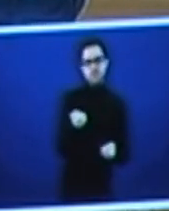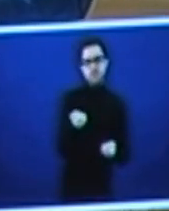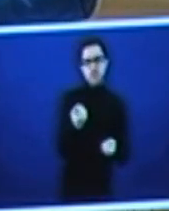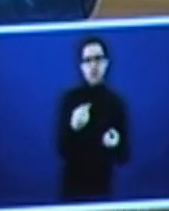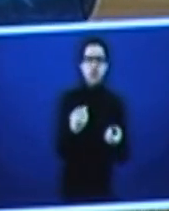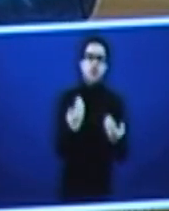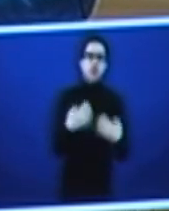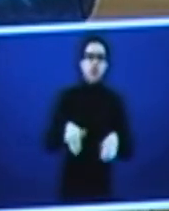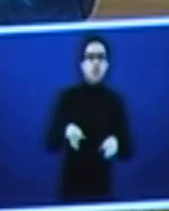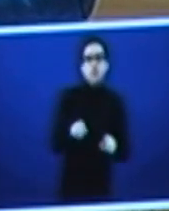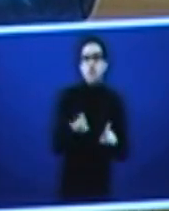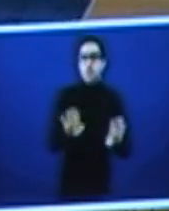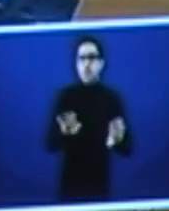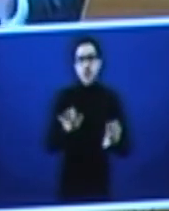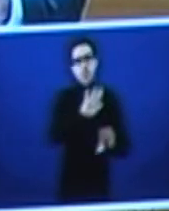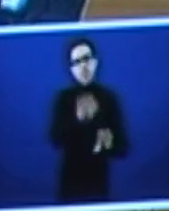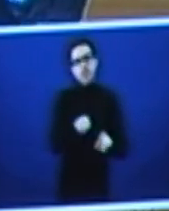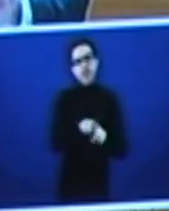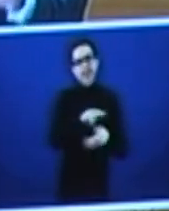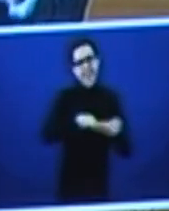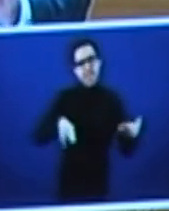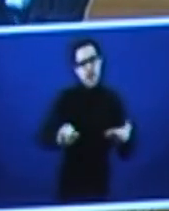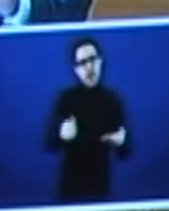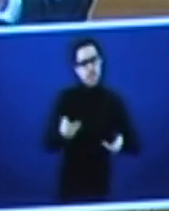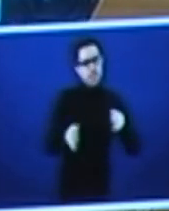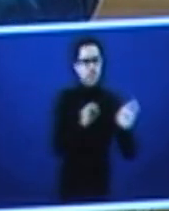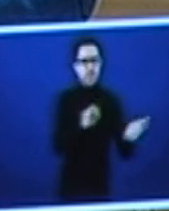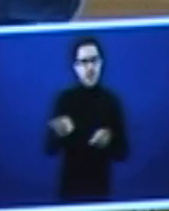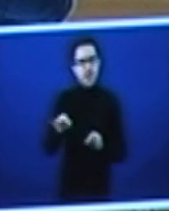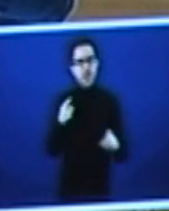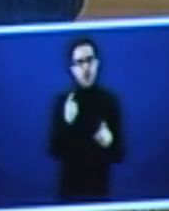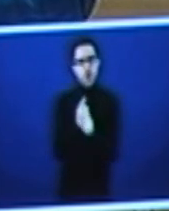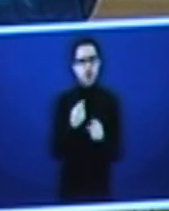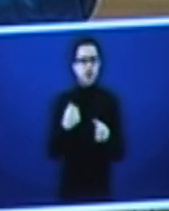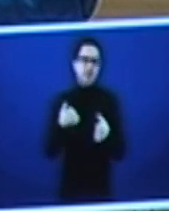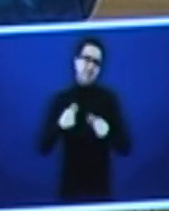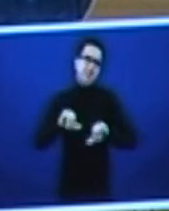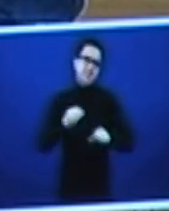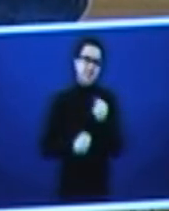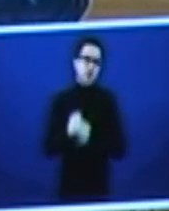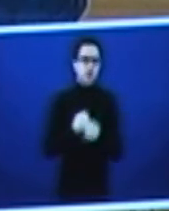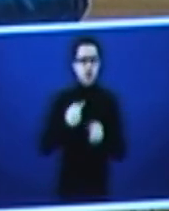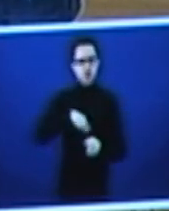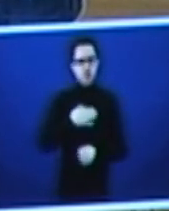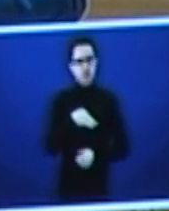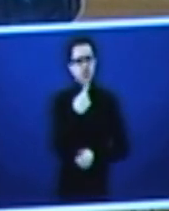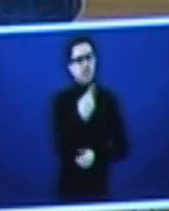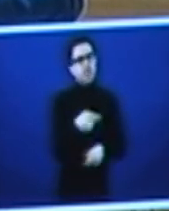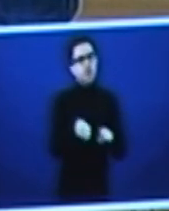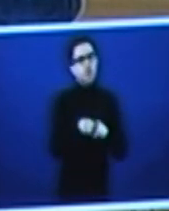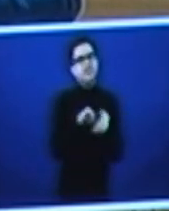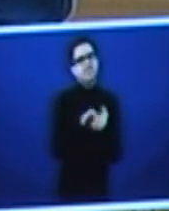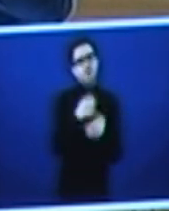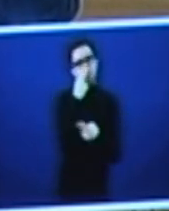está mellor preparada fronte a crisis que a media das comunidades autónomas de España. Hoxe podemos decir que os servizos públicos en Galicia